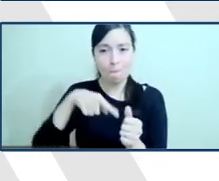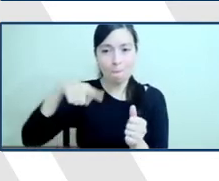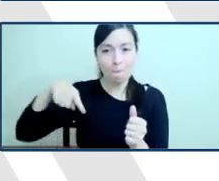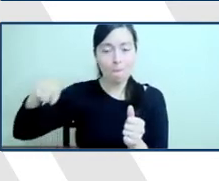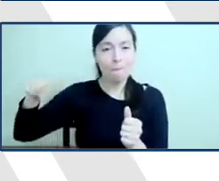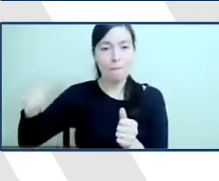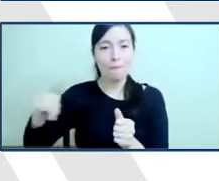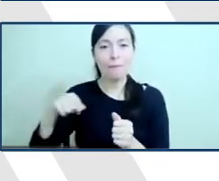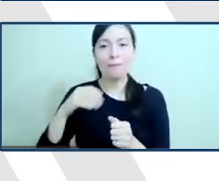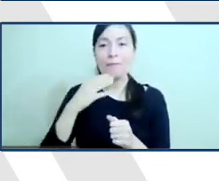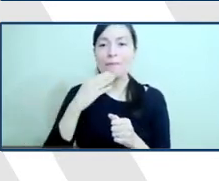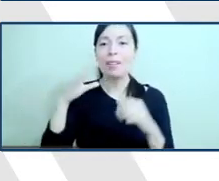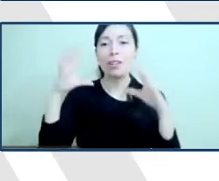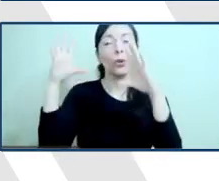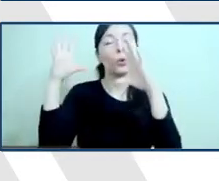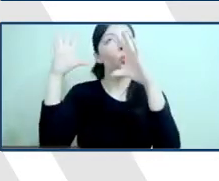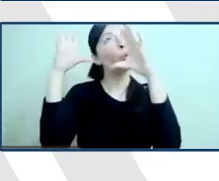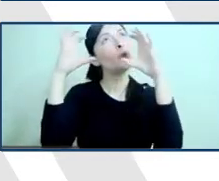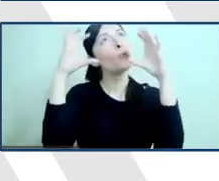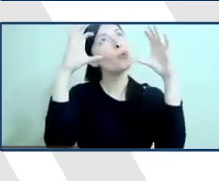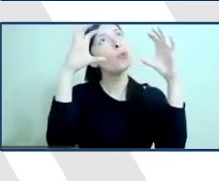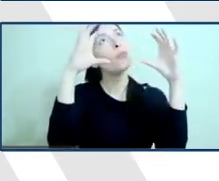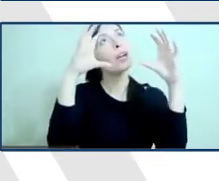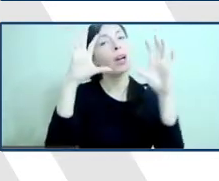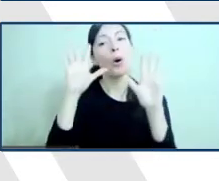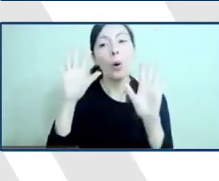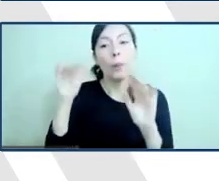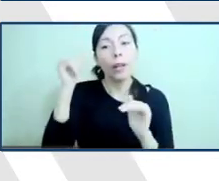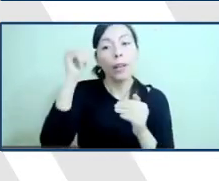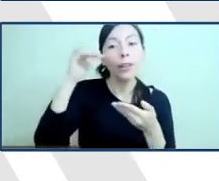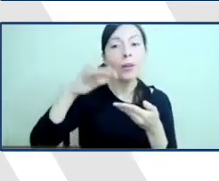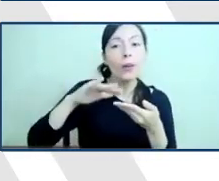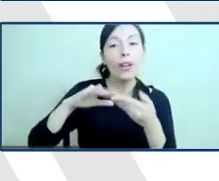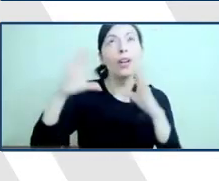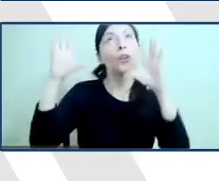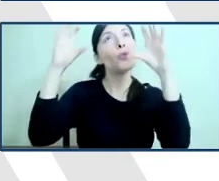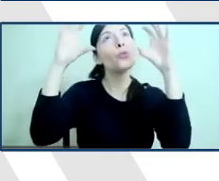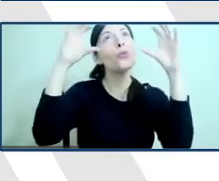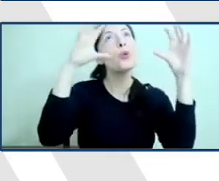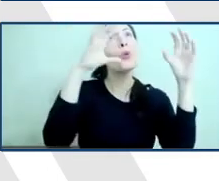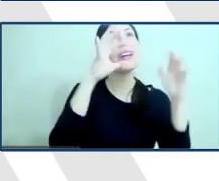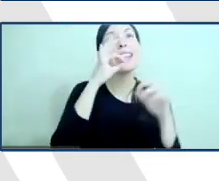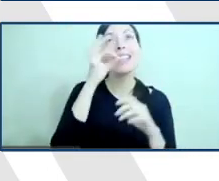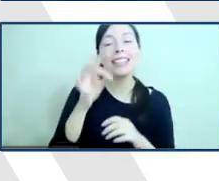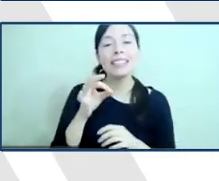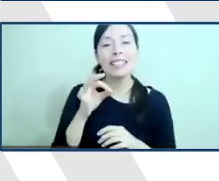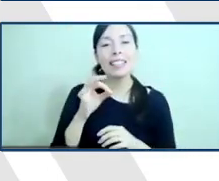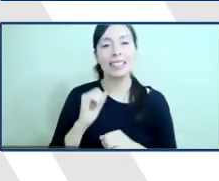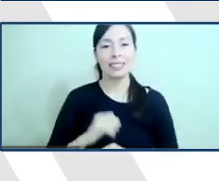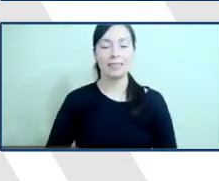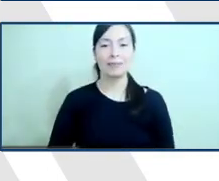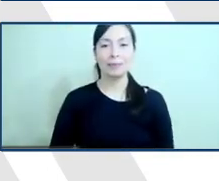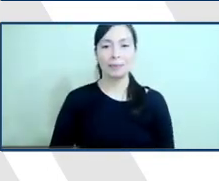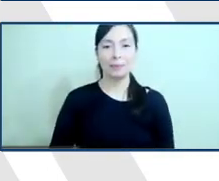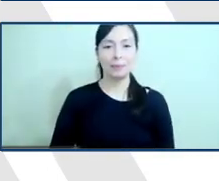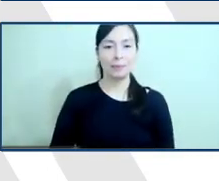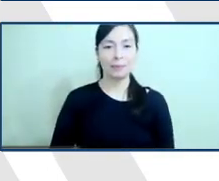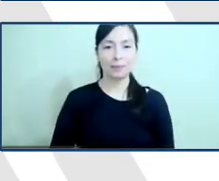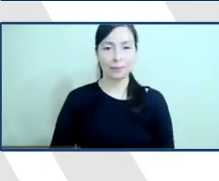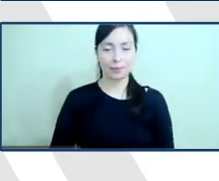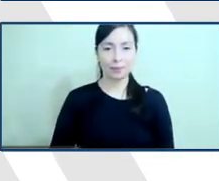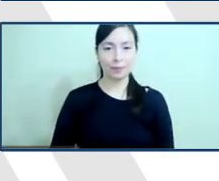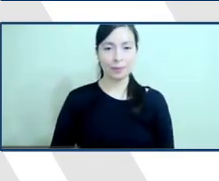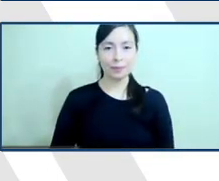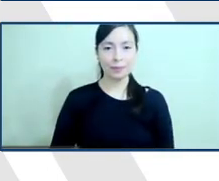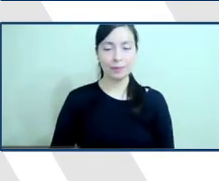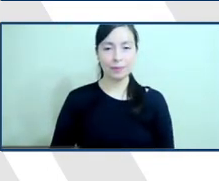empezando las nubes, o sea, perdón, que hasta ahí quedan atajadas las nubes, y eso no pasa hacia el interior.